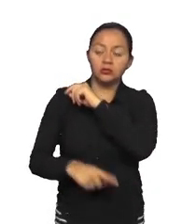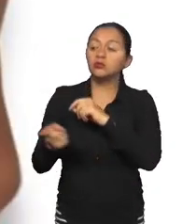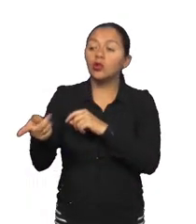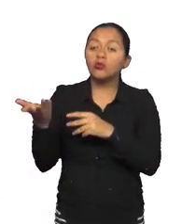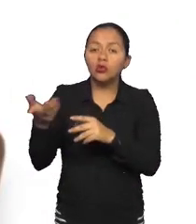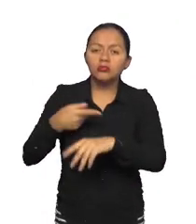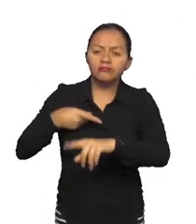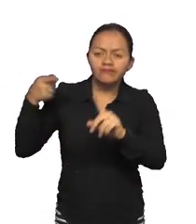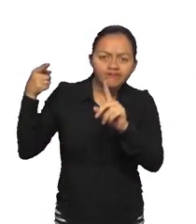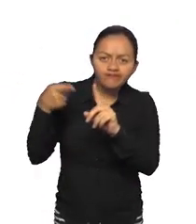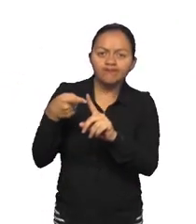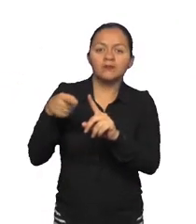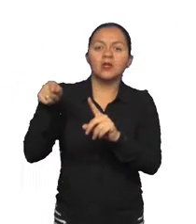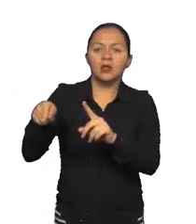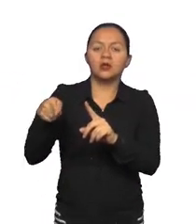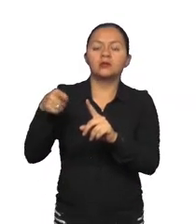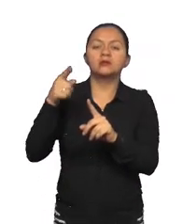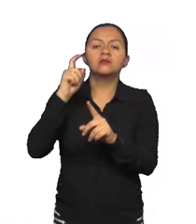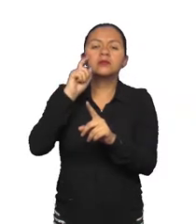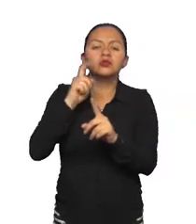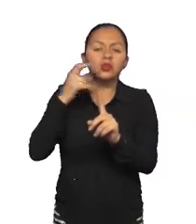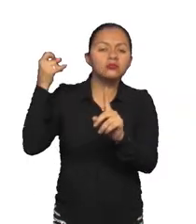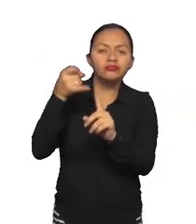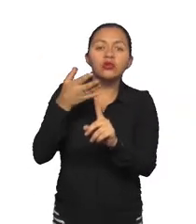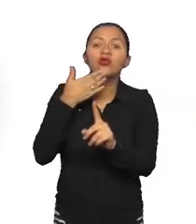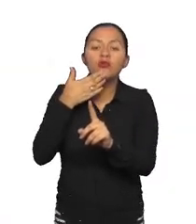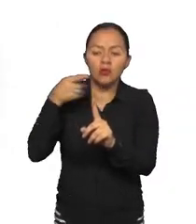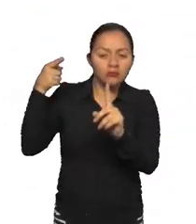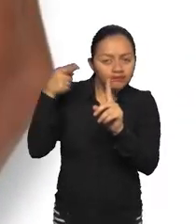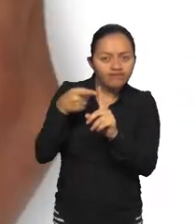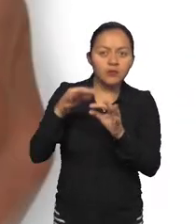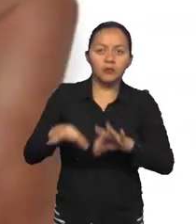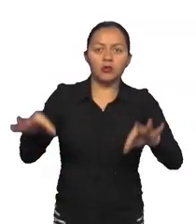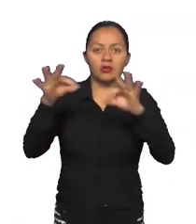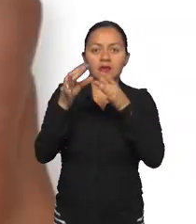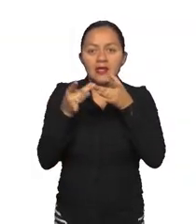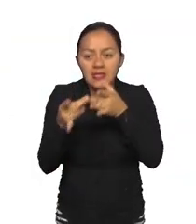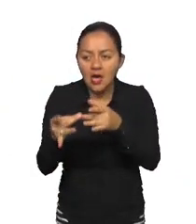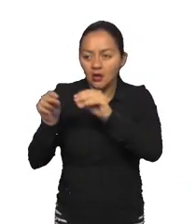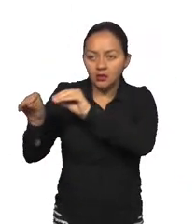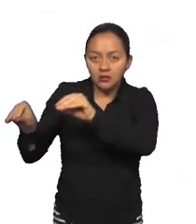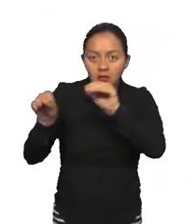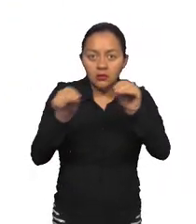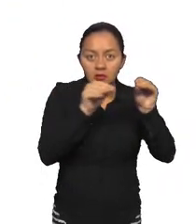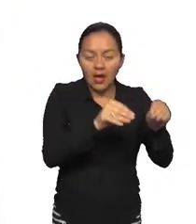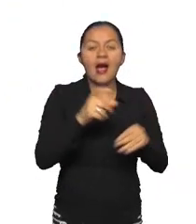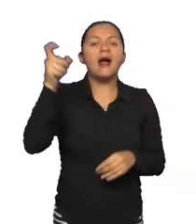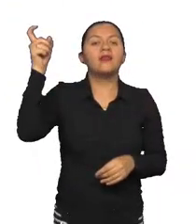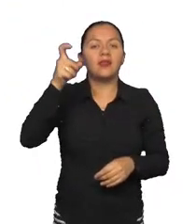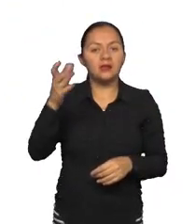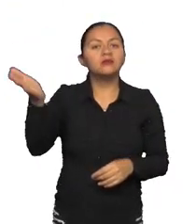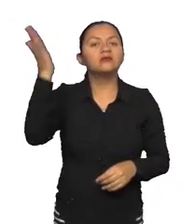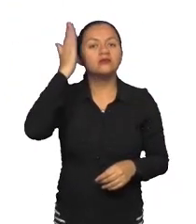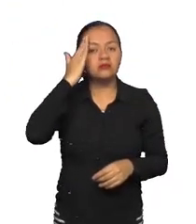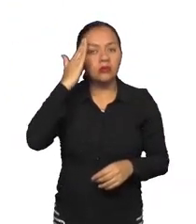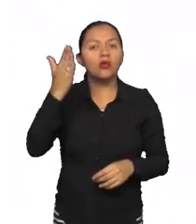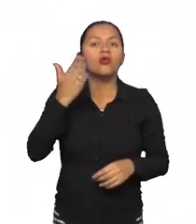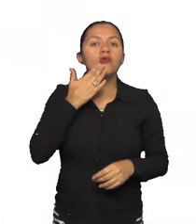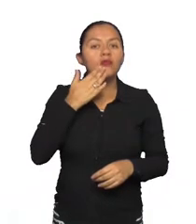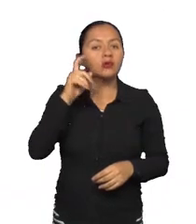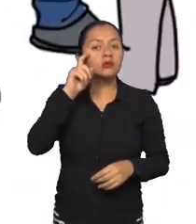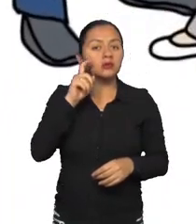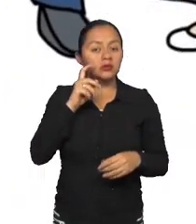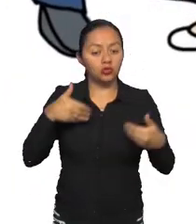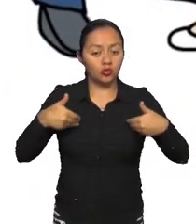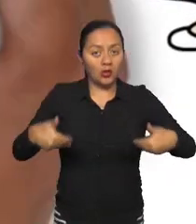énfasis en violencia sexual. Estas herramientas tendrán información para responder a las necesidades particulares en materia sexual y